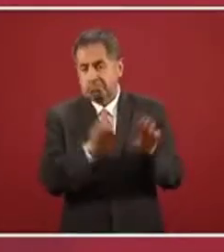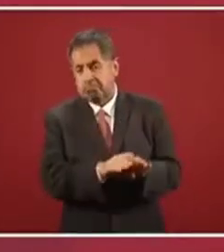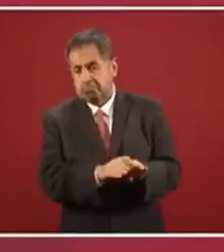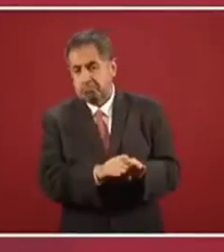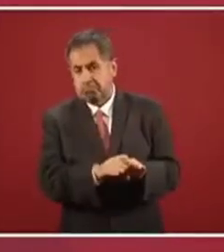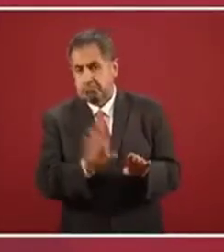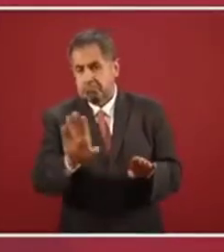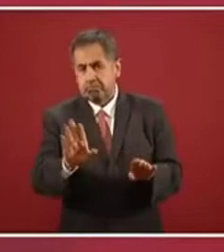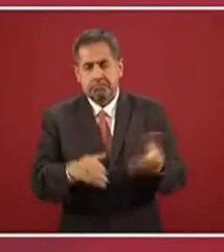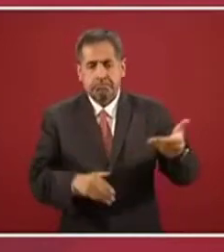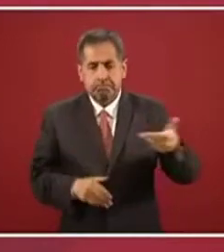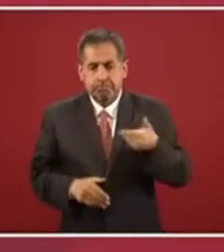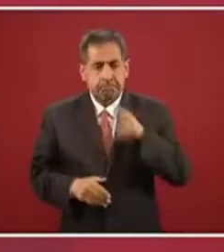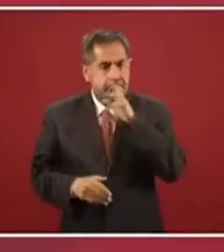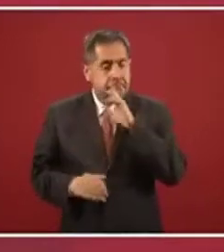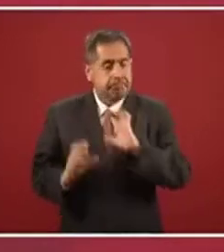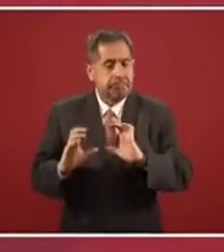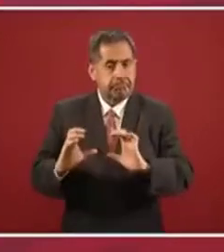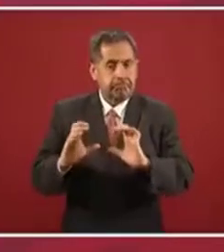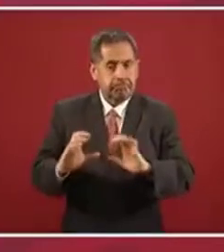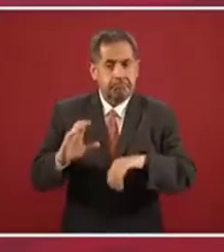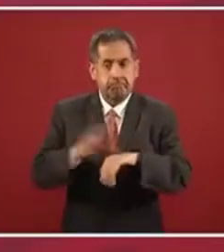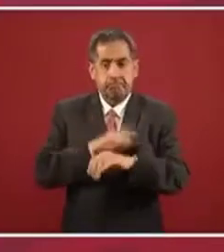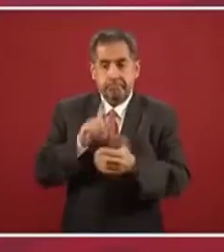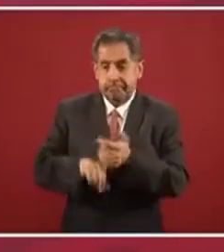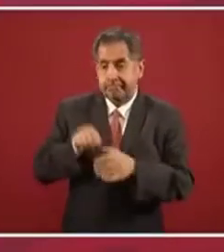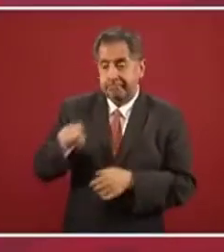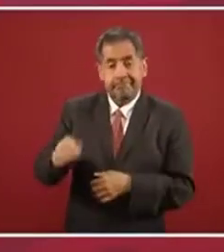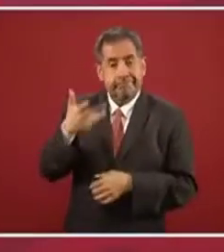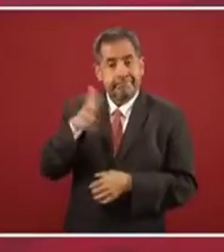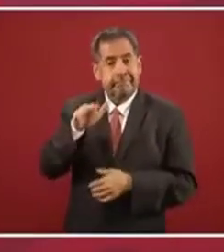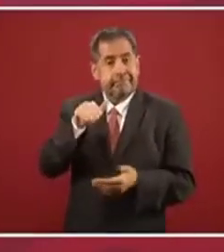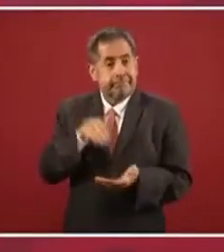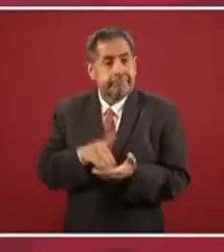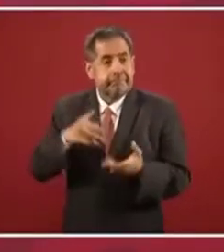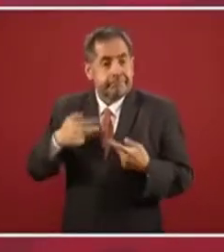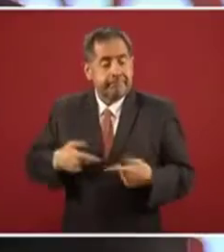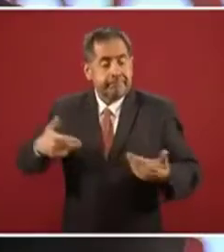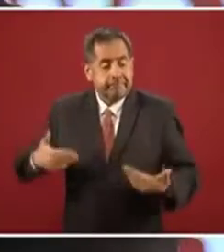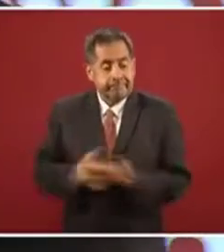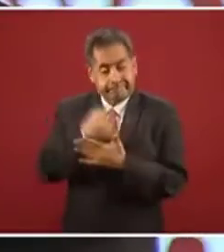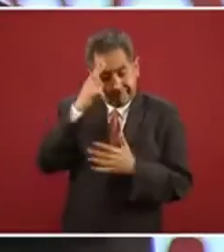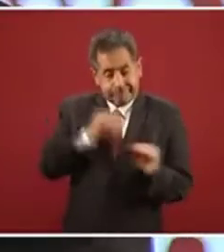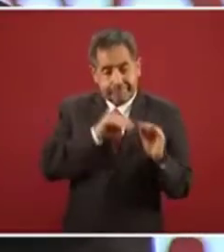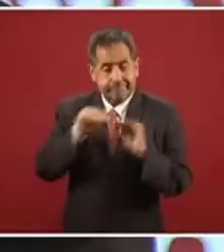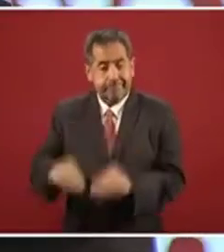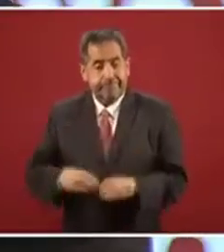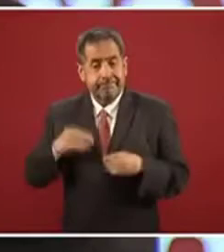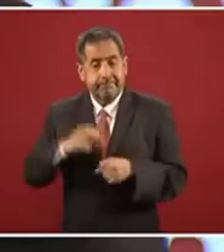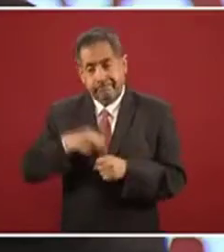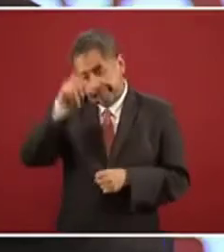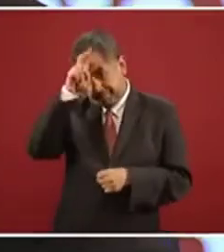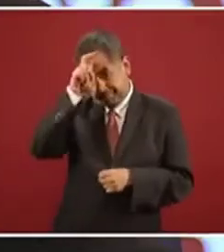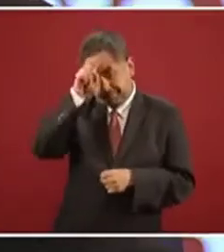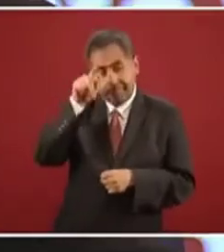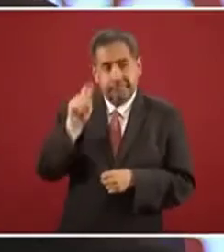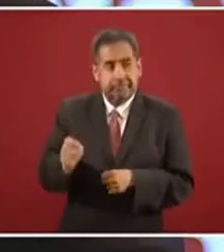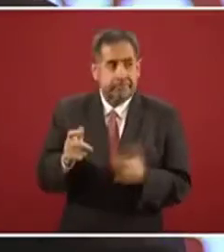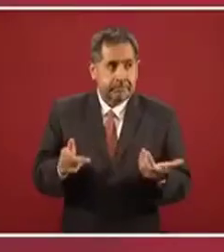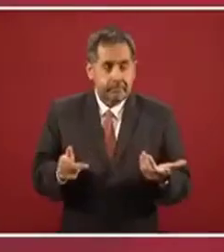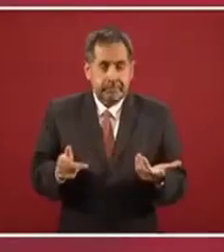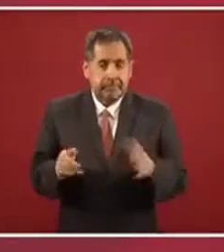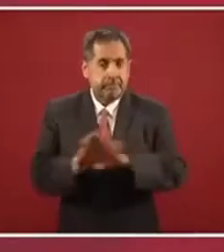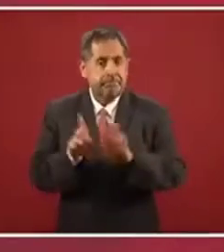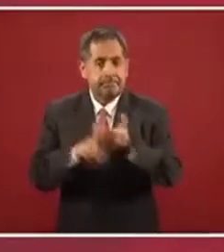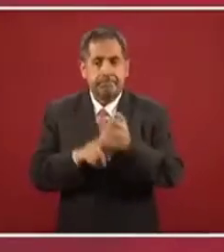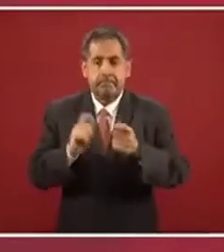me ha pedido el presidente es que tengamos mucho cuidado porque hay 10,000 personas mexicanas y mexicanos que viven allá y que, por cierto,